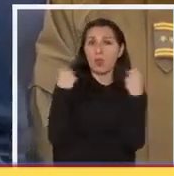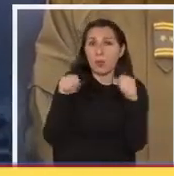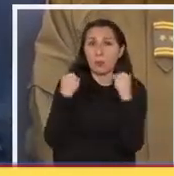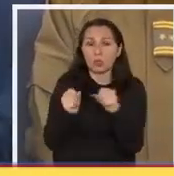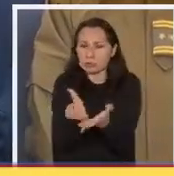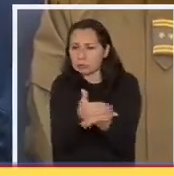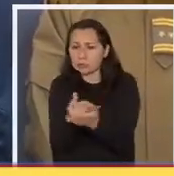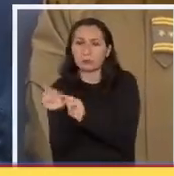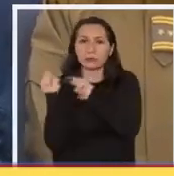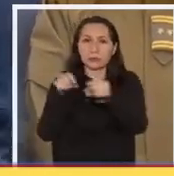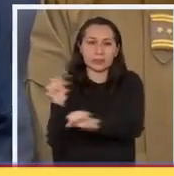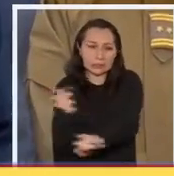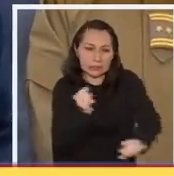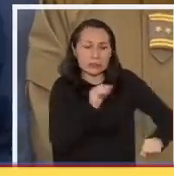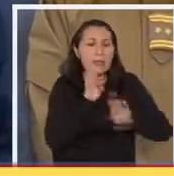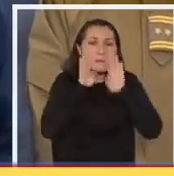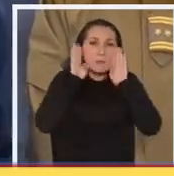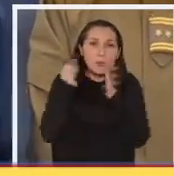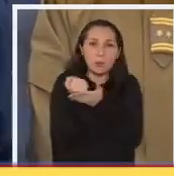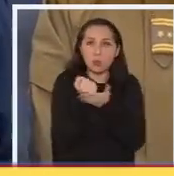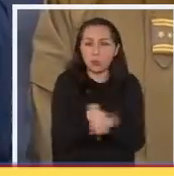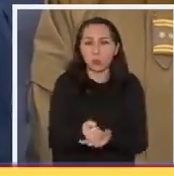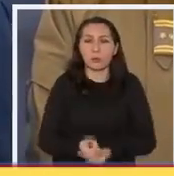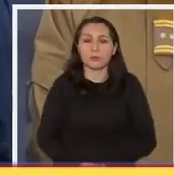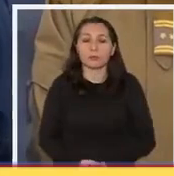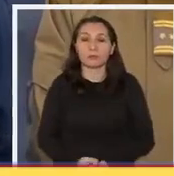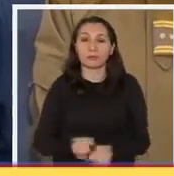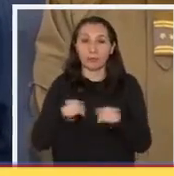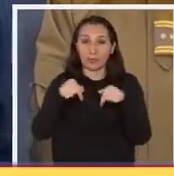clubes deportivos que se organizaron para venir a limpiar.